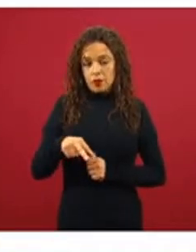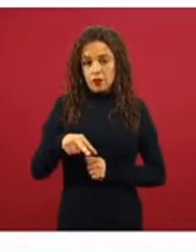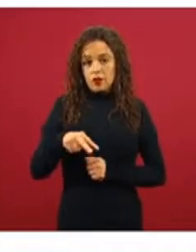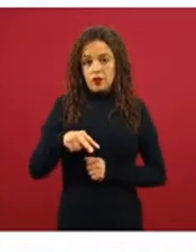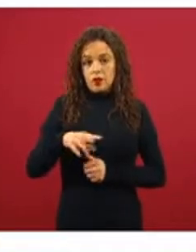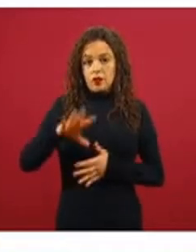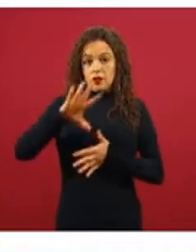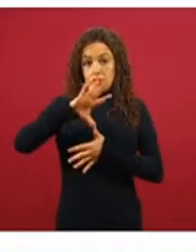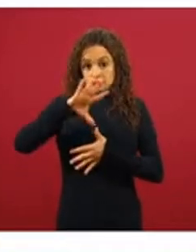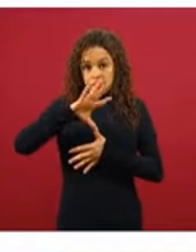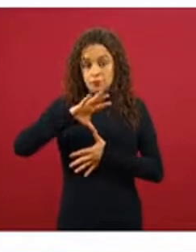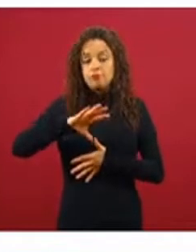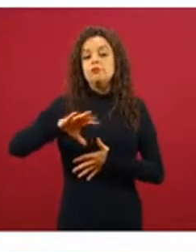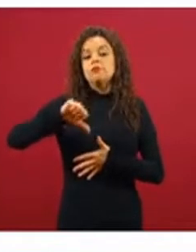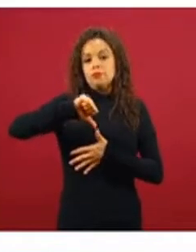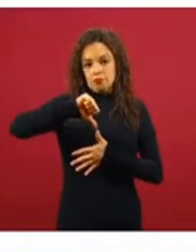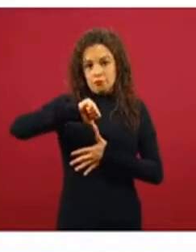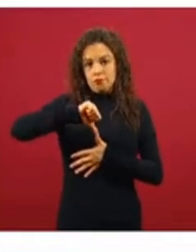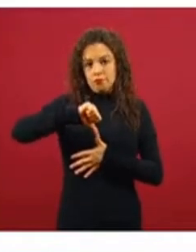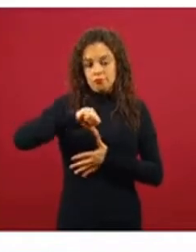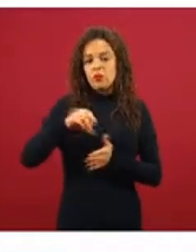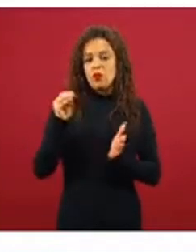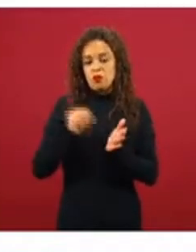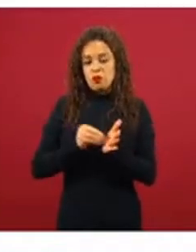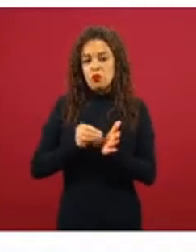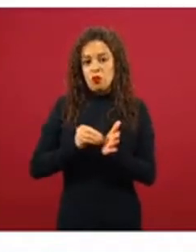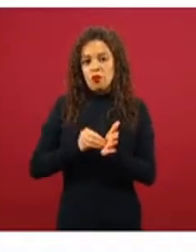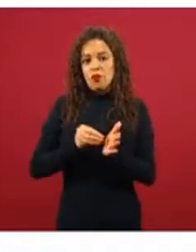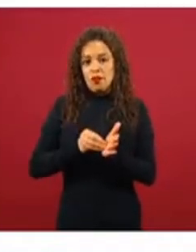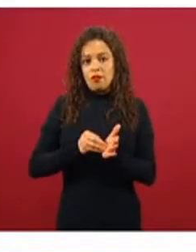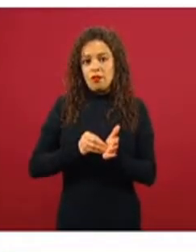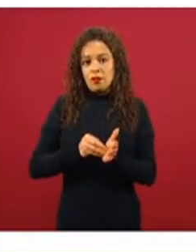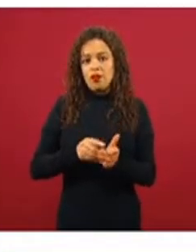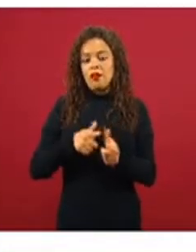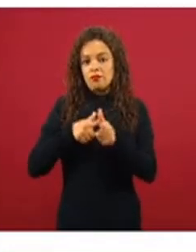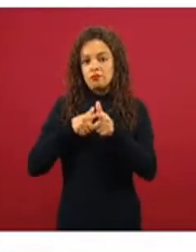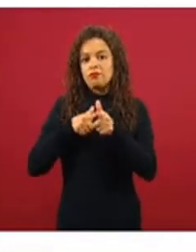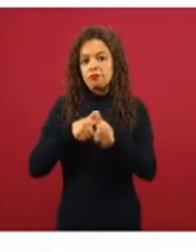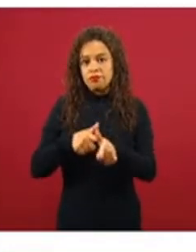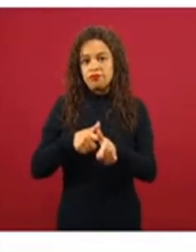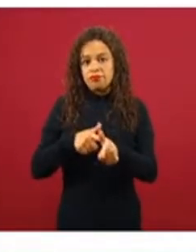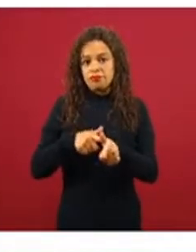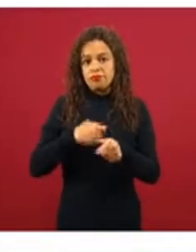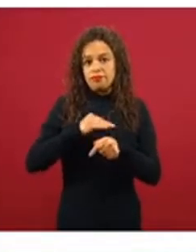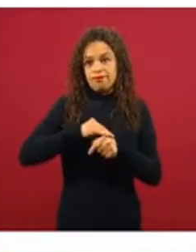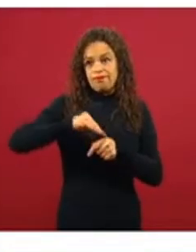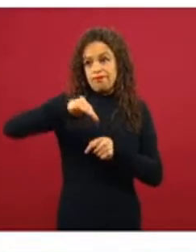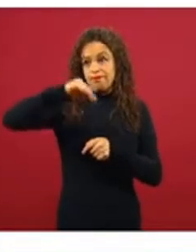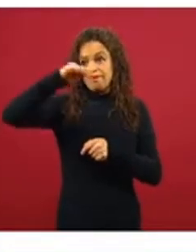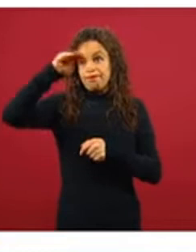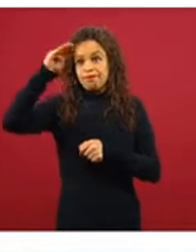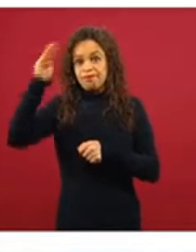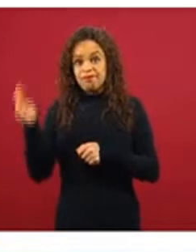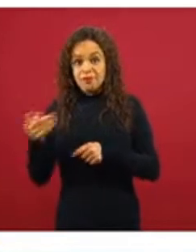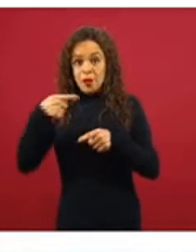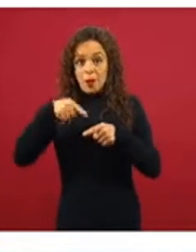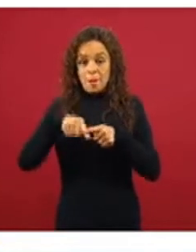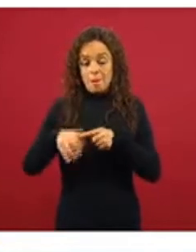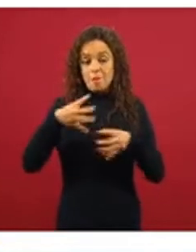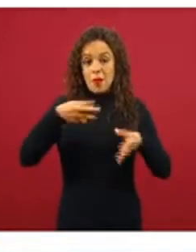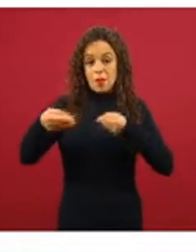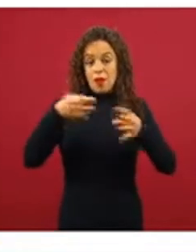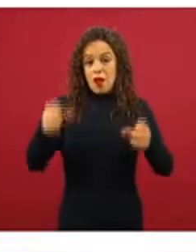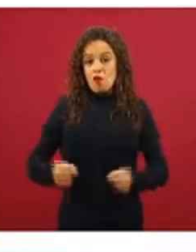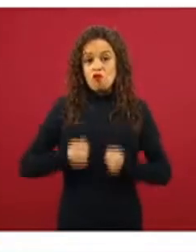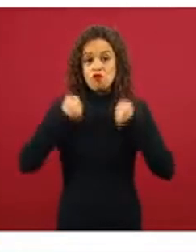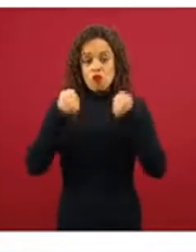donde estamos todavía en las fases iniciales de la epidemia para cada país, y que además, en función de los